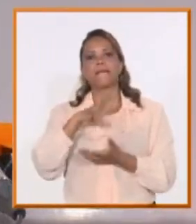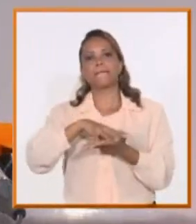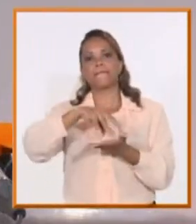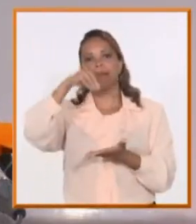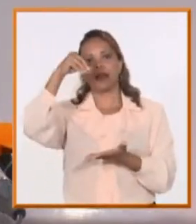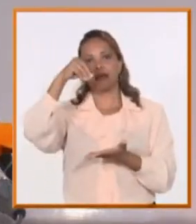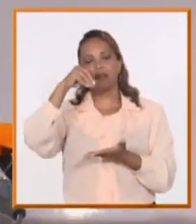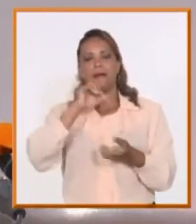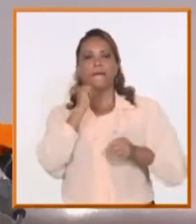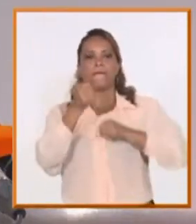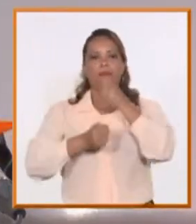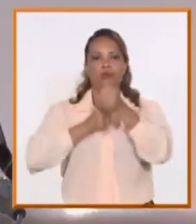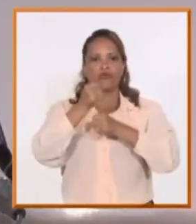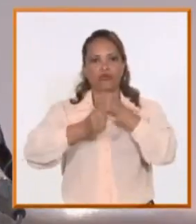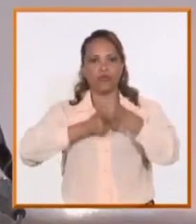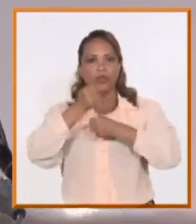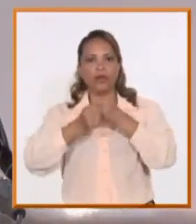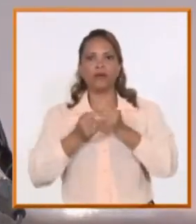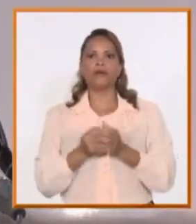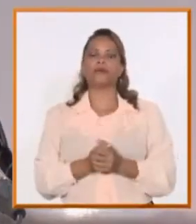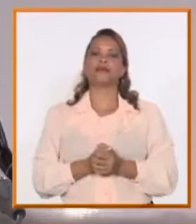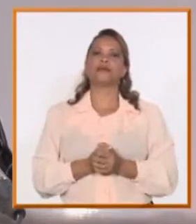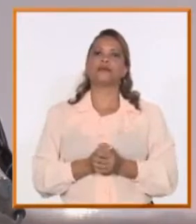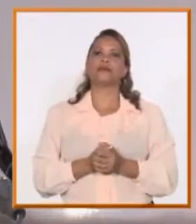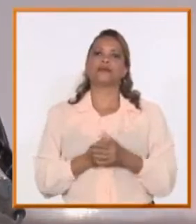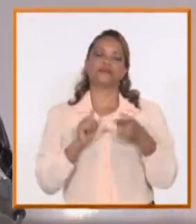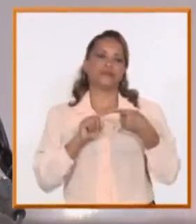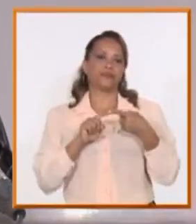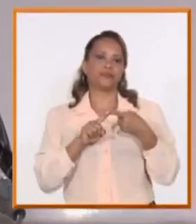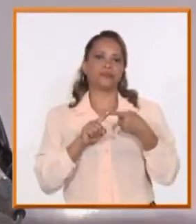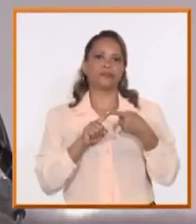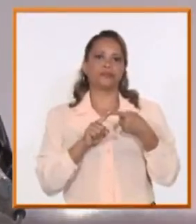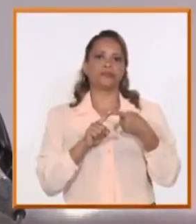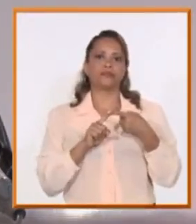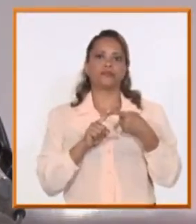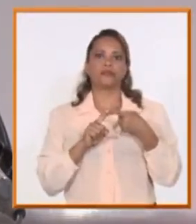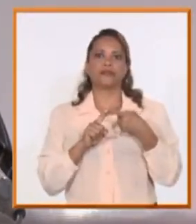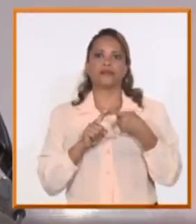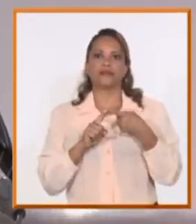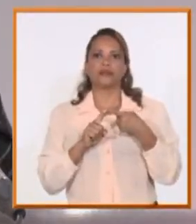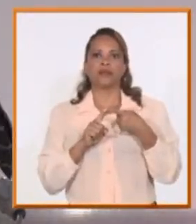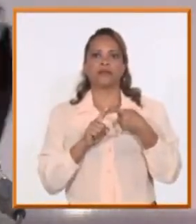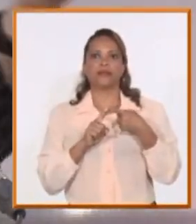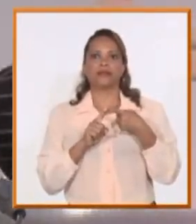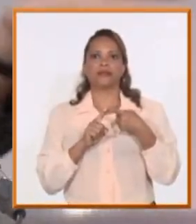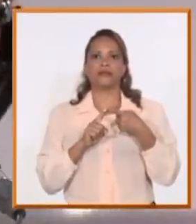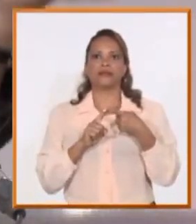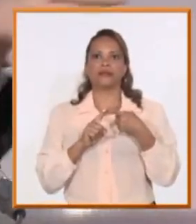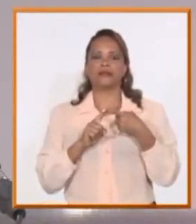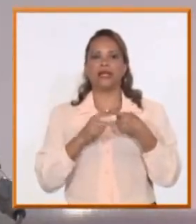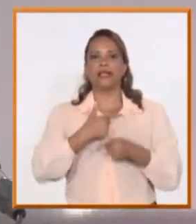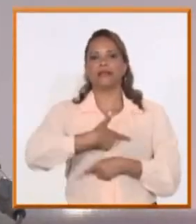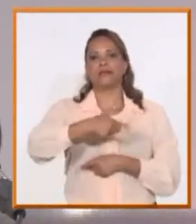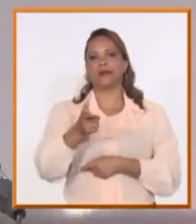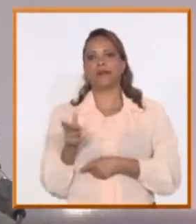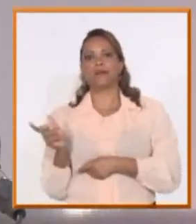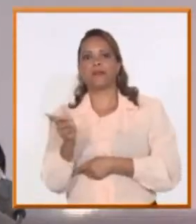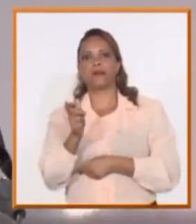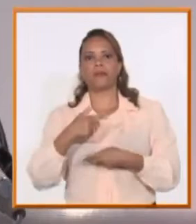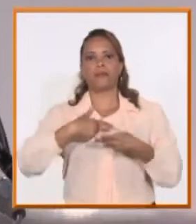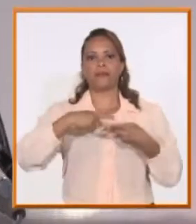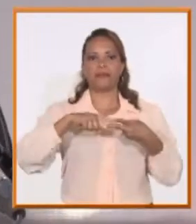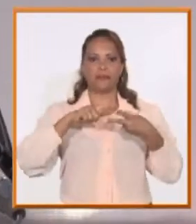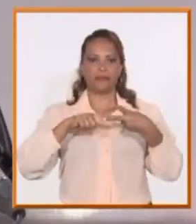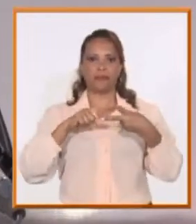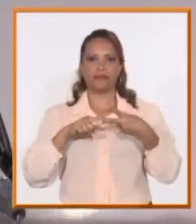El boxeo, en este caso también estuvo el pentatlón moderno, que fue el otro, y el tenis de mesa, con toda esta